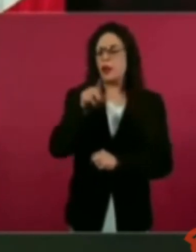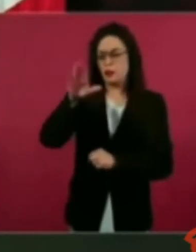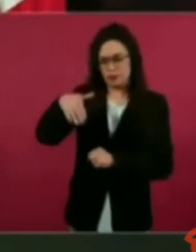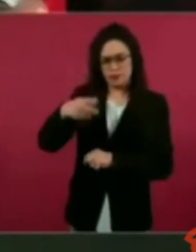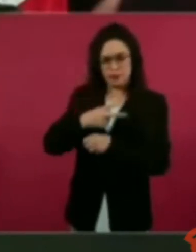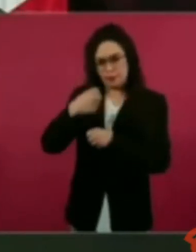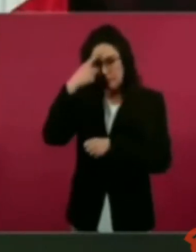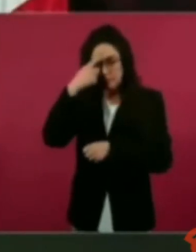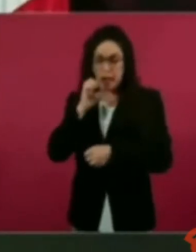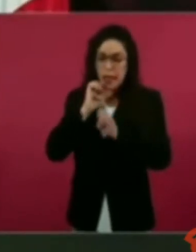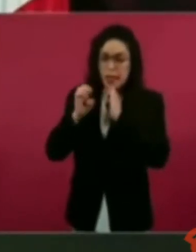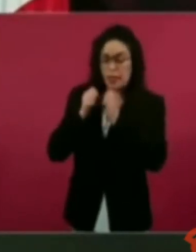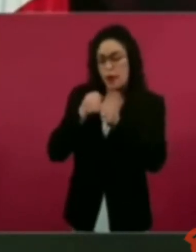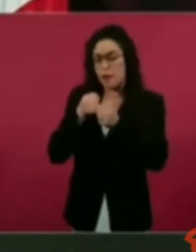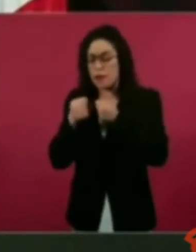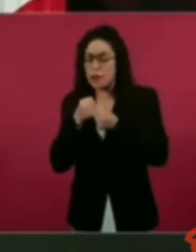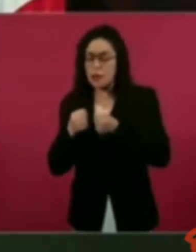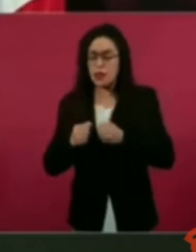pero